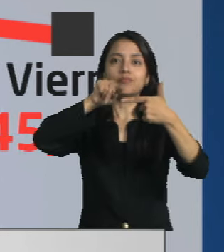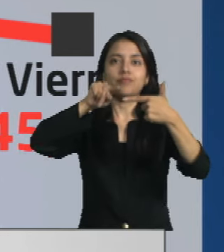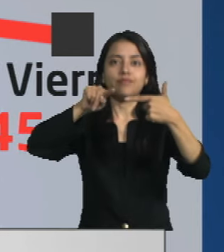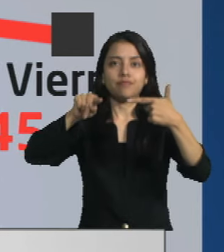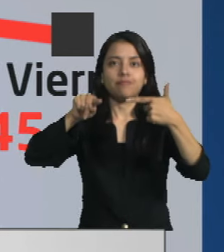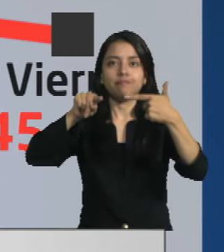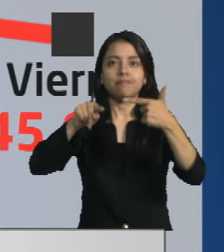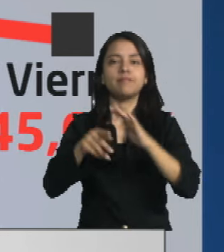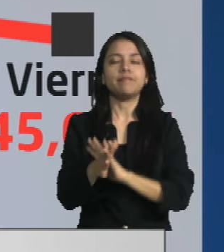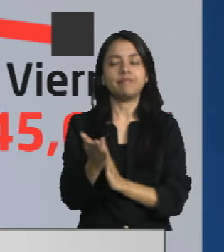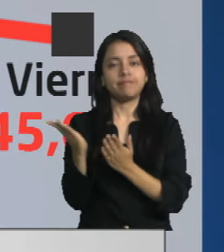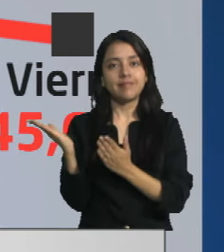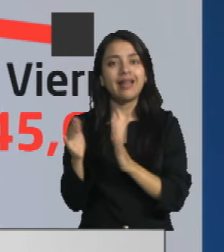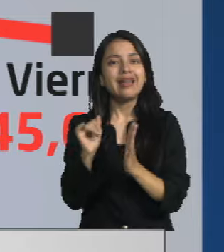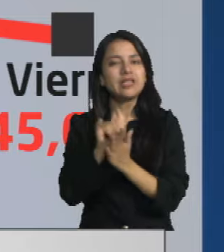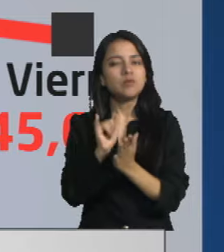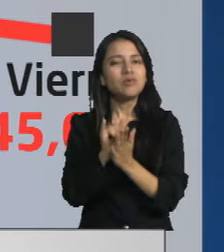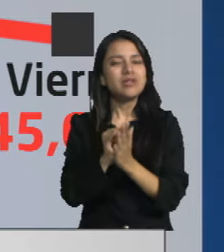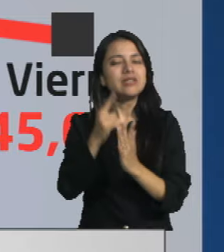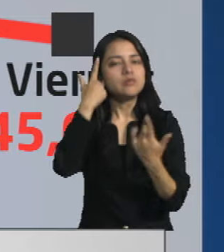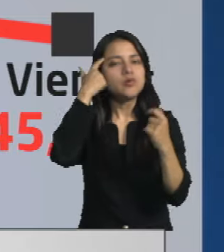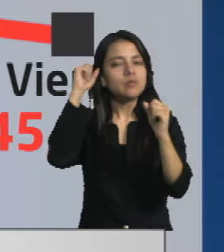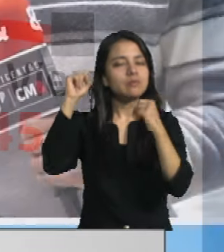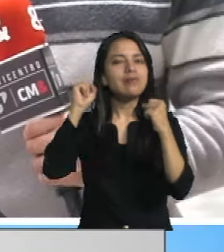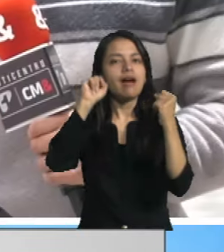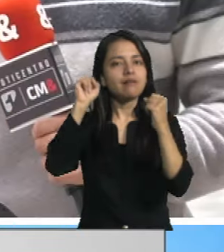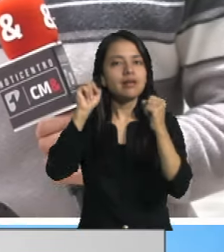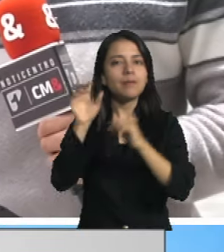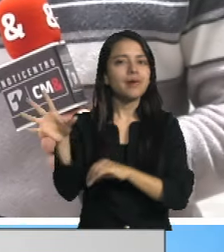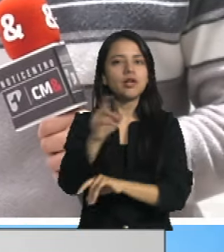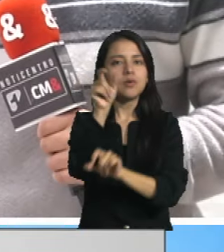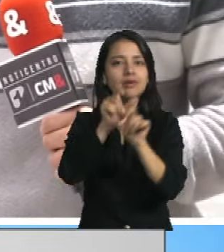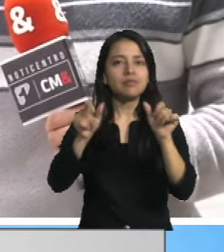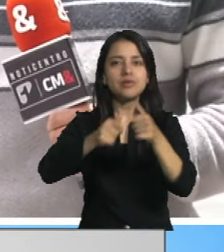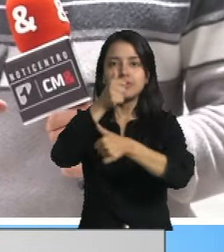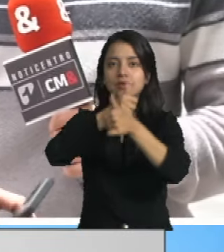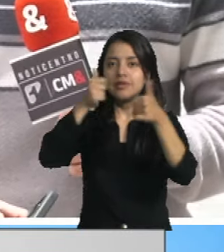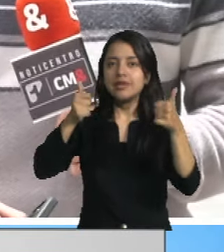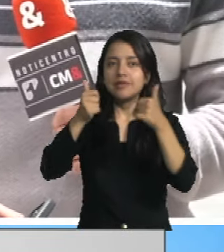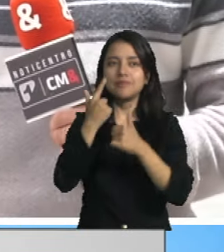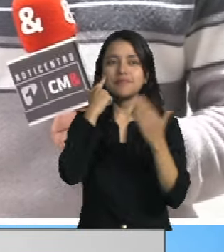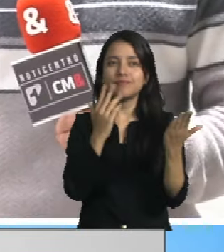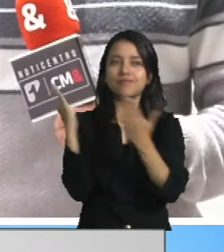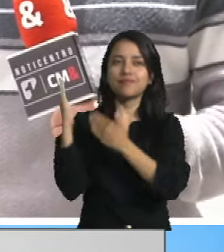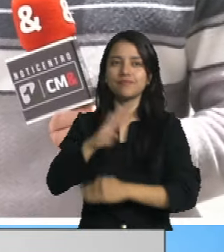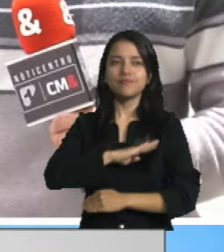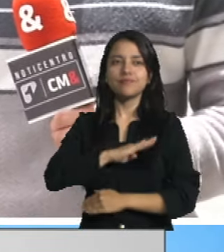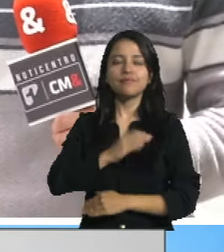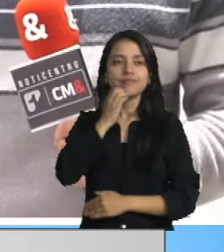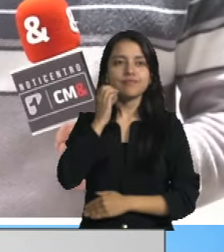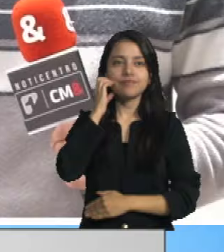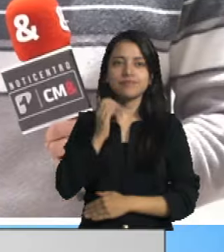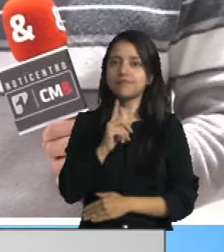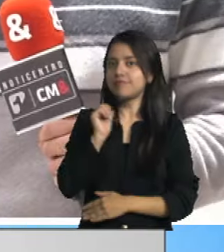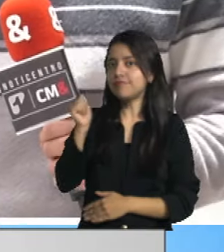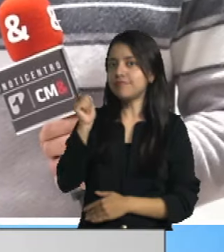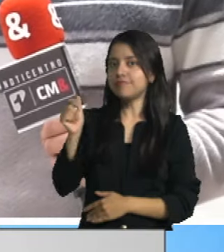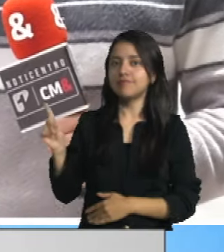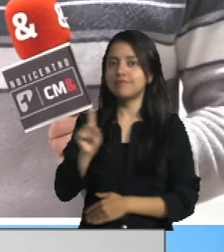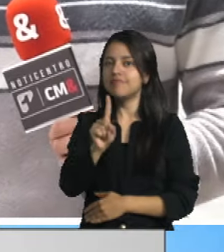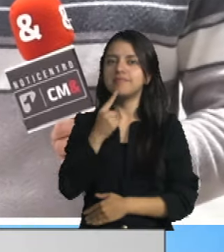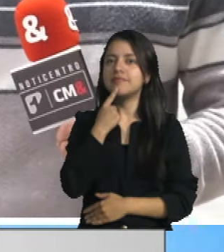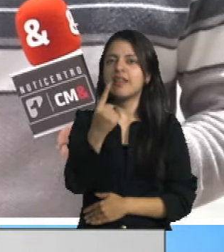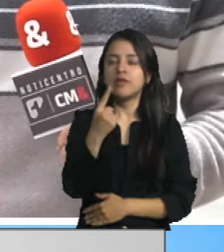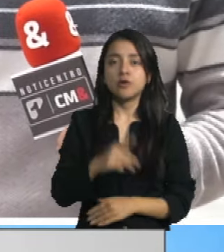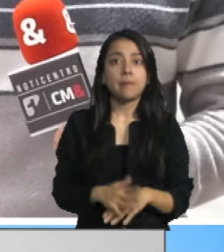45,60%. Esto es bastante preocupante para todas las autoridades del distrito. Quiero que escuchen a continuación al alcalde mayor de Bogotá, Carlos Fernando Galán,